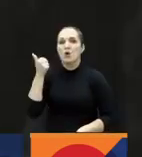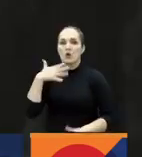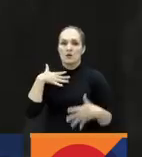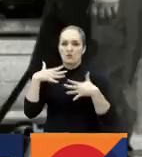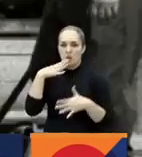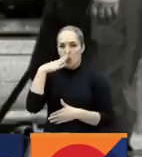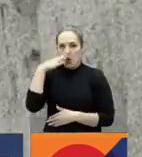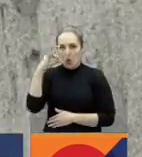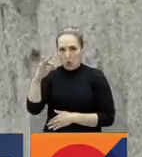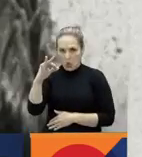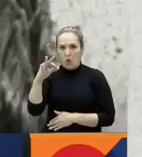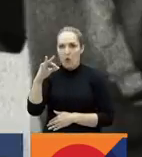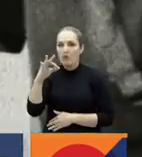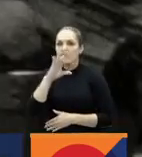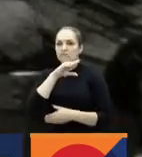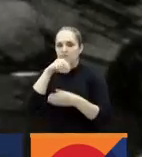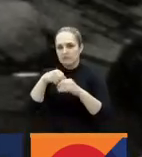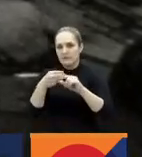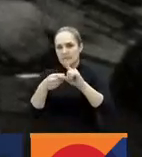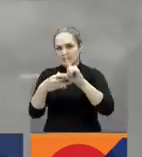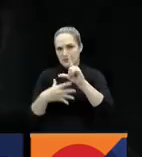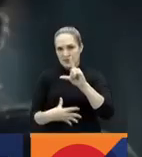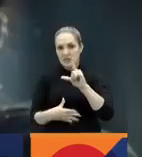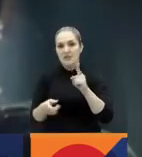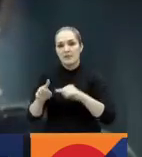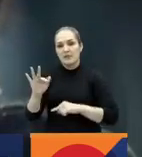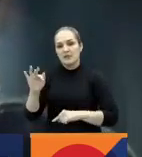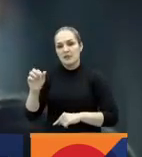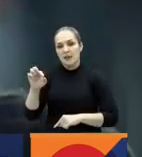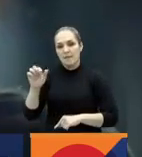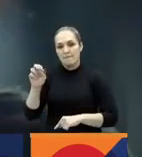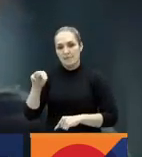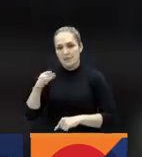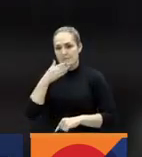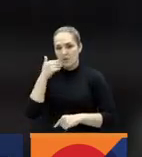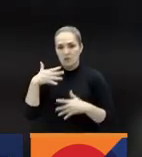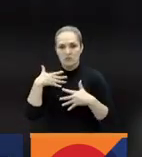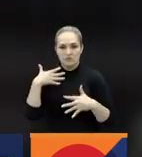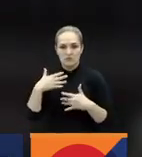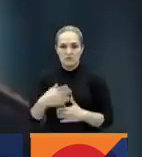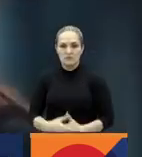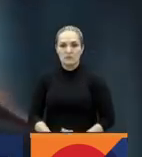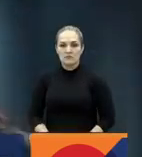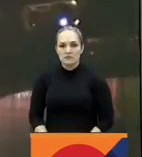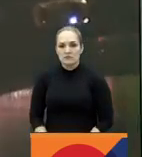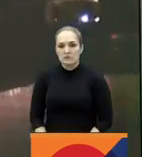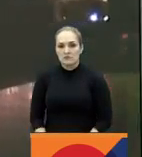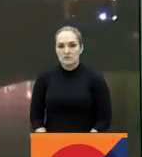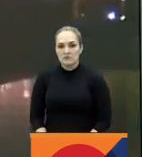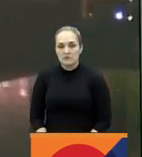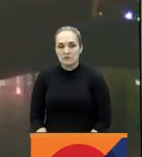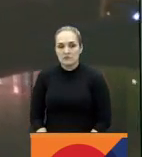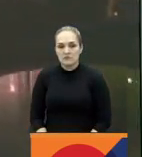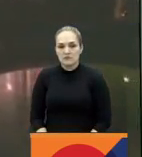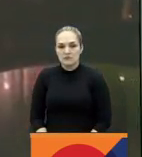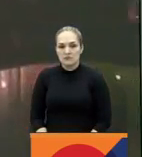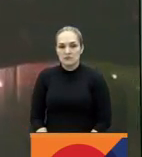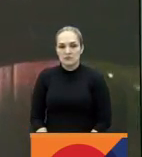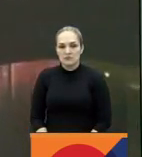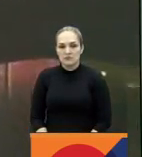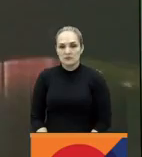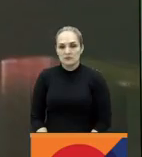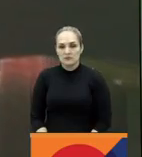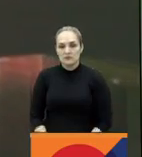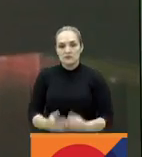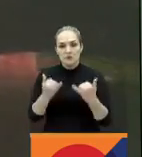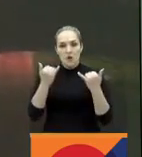de Reparto en Miniserie o Teleserie para Cristian Tapán. Bueno, doña, acá hay que pisar ese negocio, ¿no? Y desde hoy, los